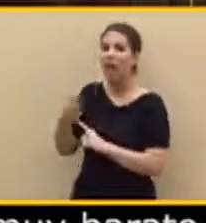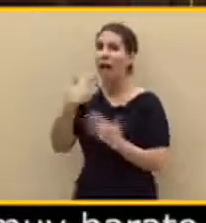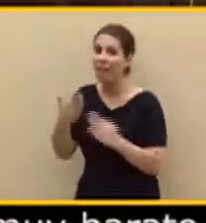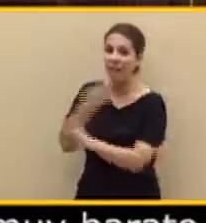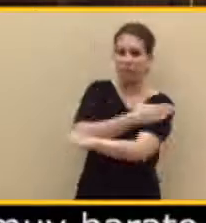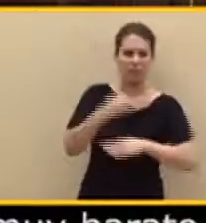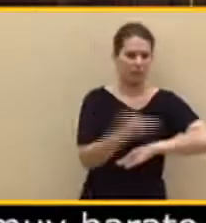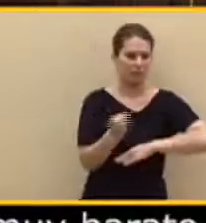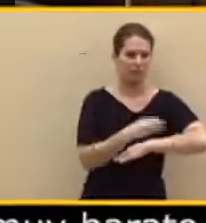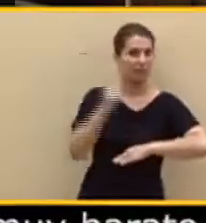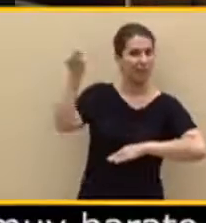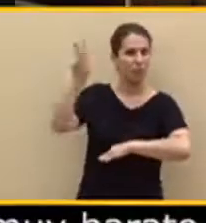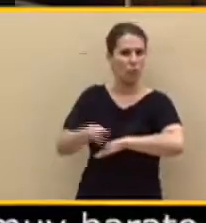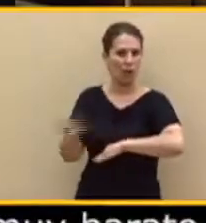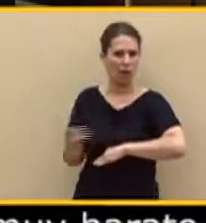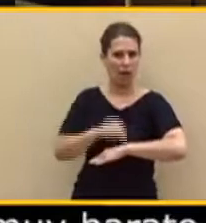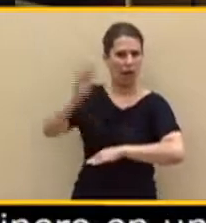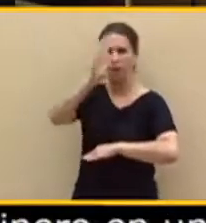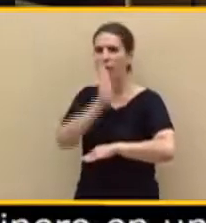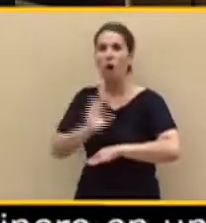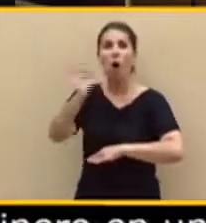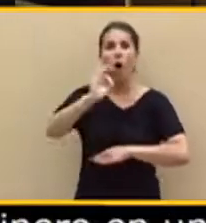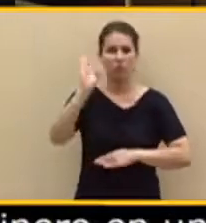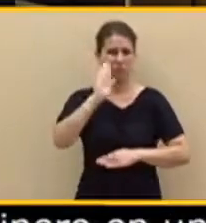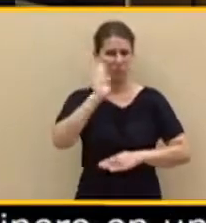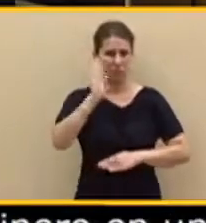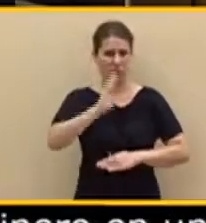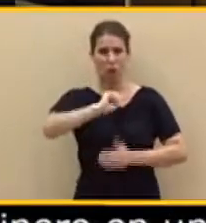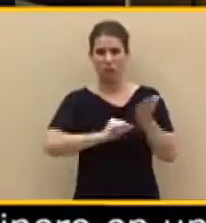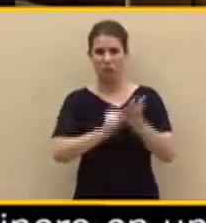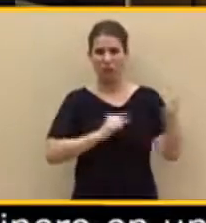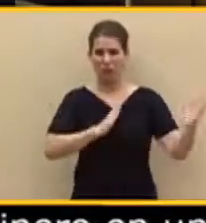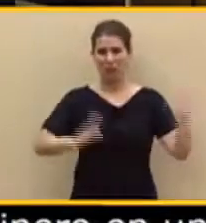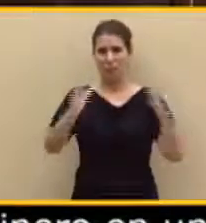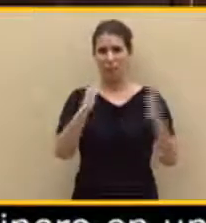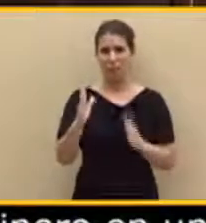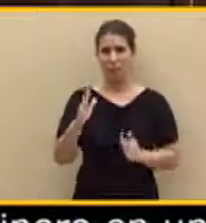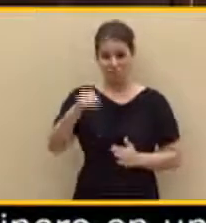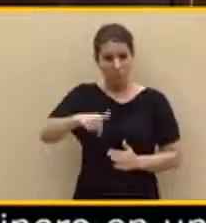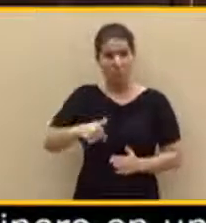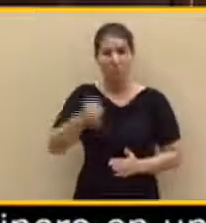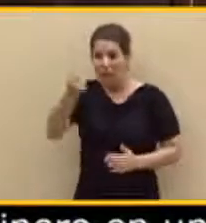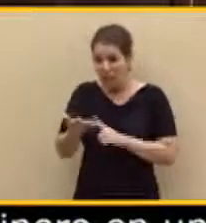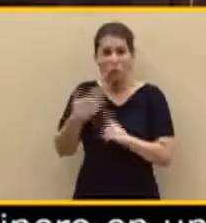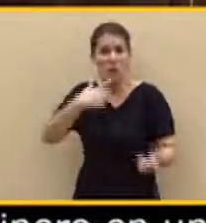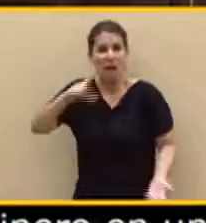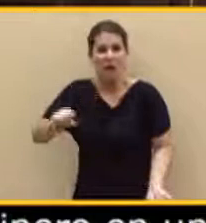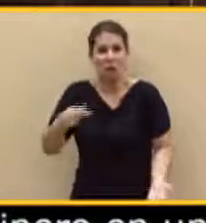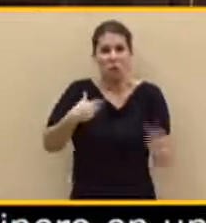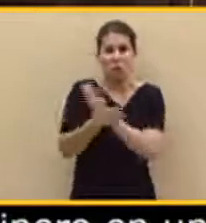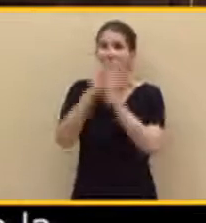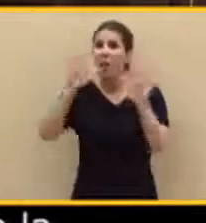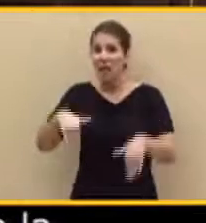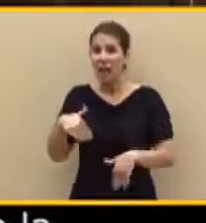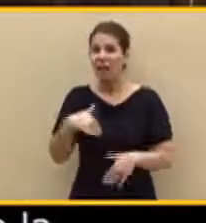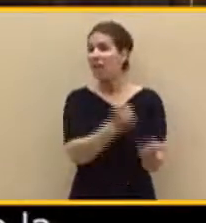o haciendo un uso fraudulento de la contratación temporal. En España, ser rico sale muy barato porque la cuenta la están pagando con sus impuestos